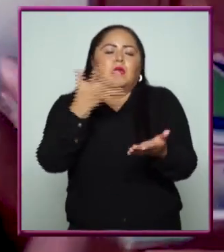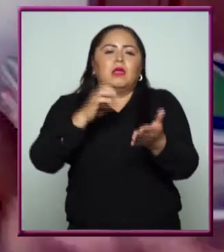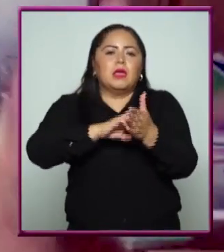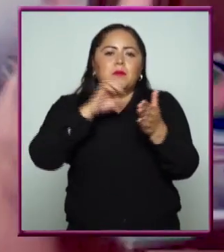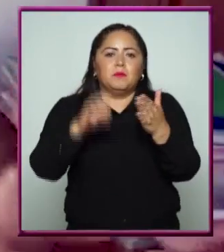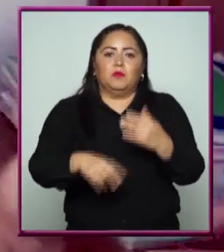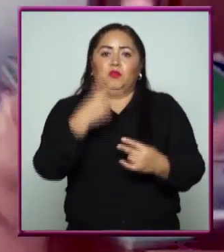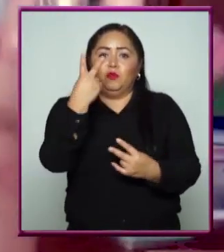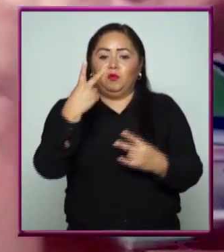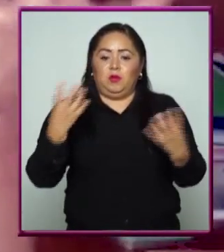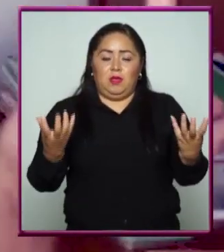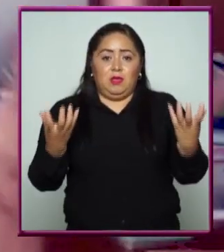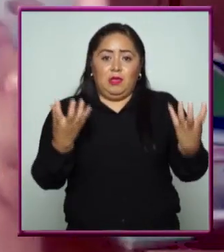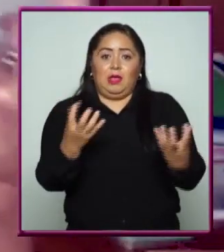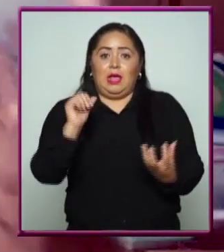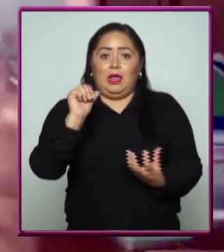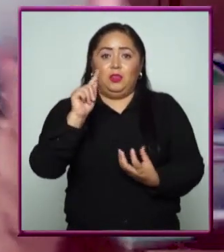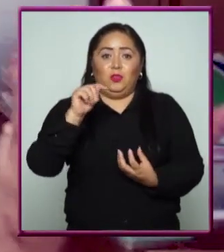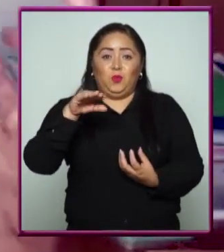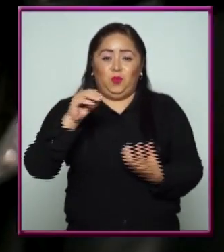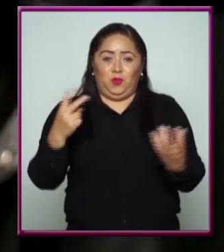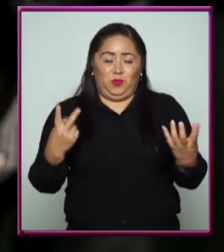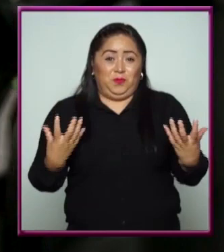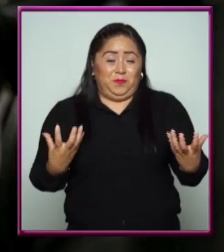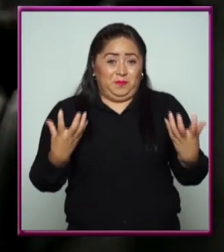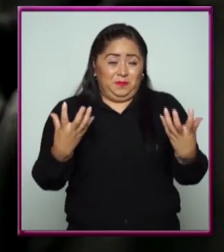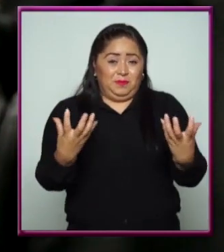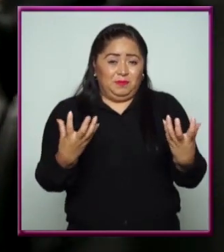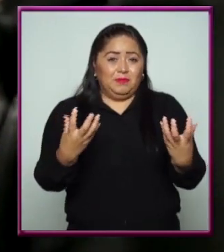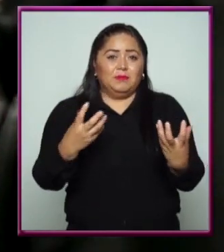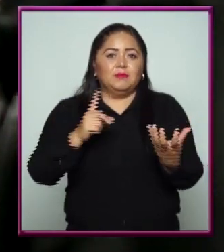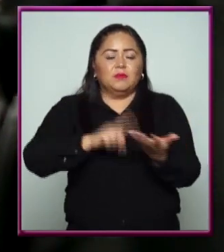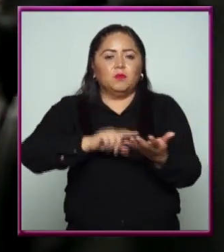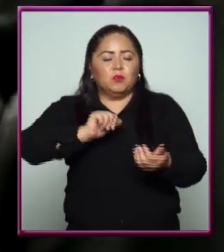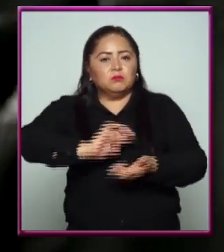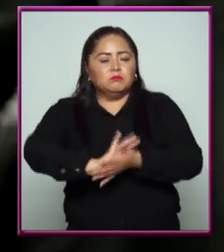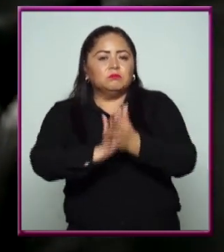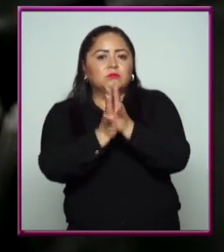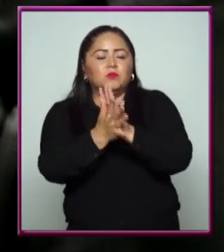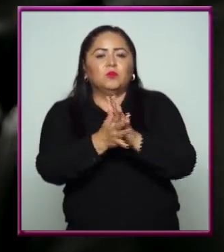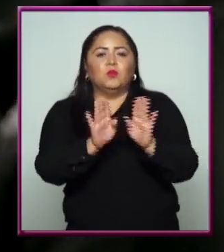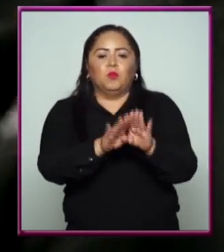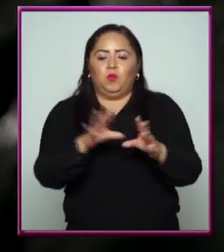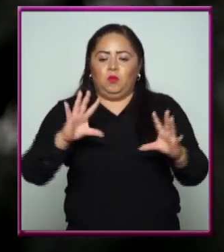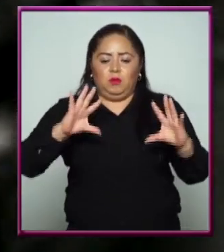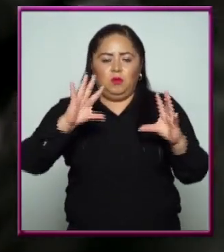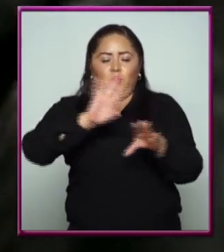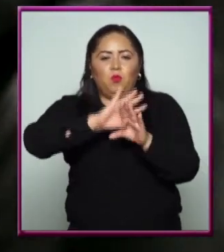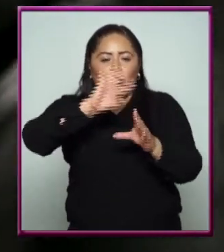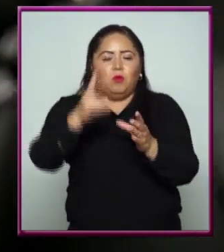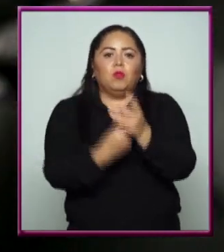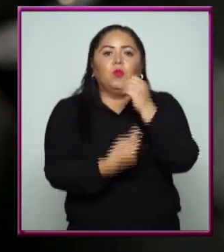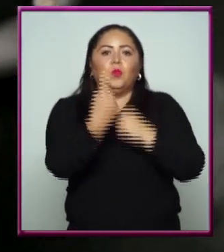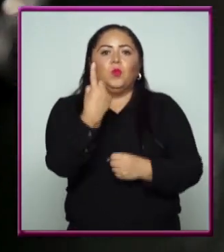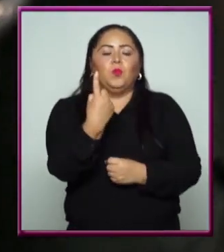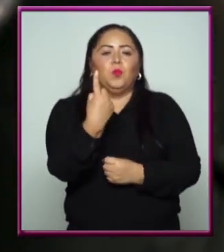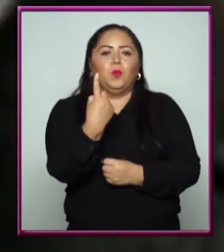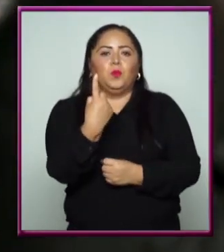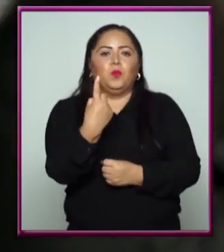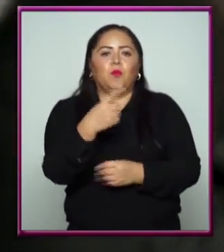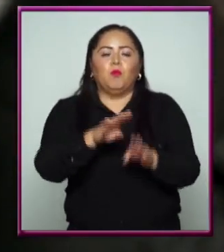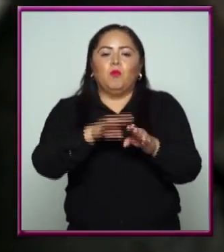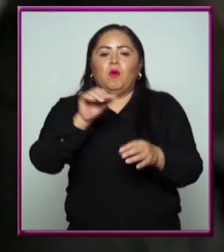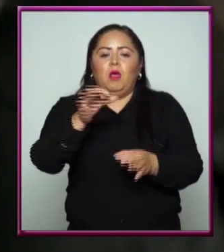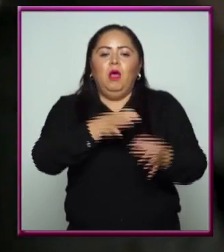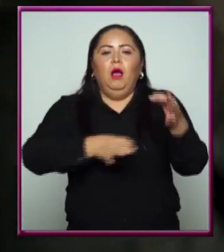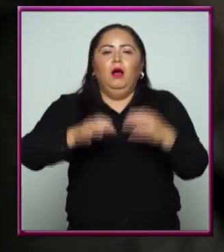ejemplo, dos átomos de hidrógeno, ¿sí?, se fusionan en uno, ¿sí?, en uno más, en un